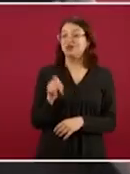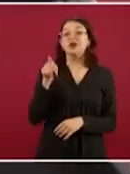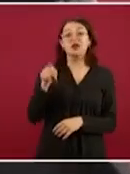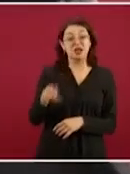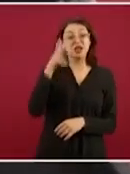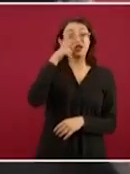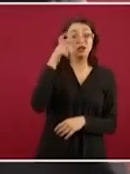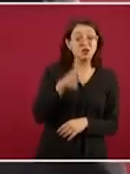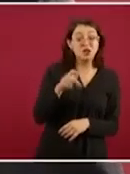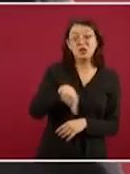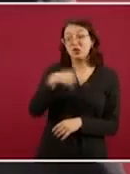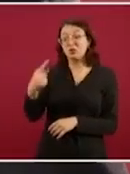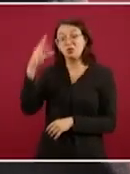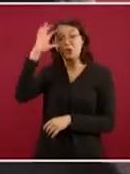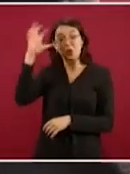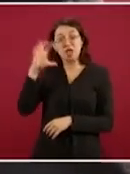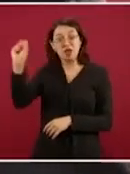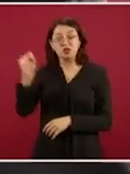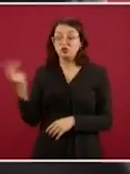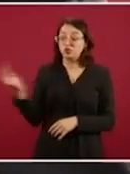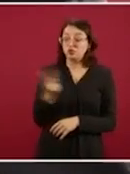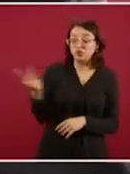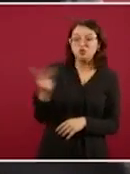Morelos lucharon por la justicia,